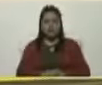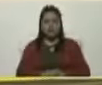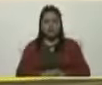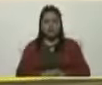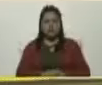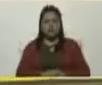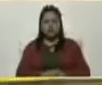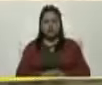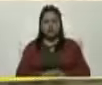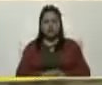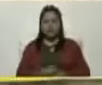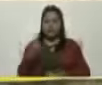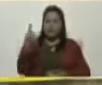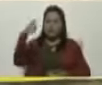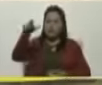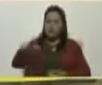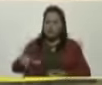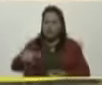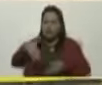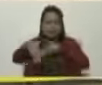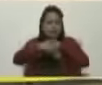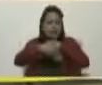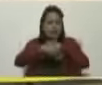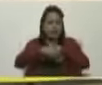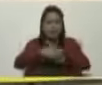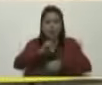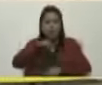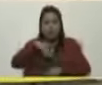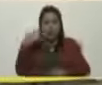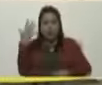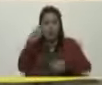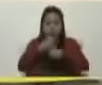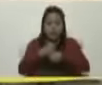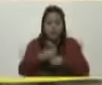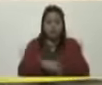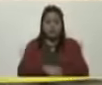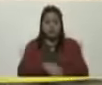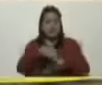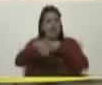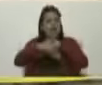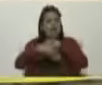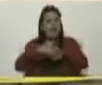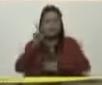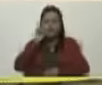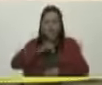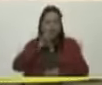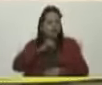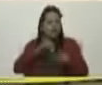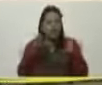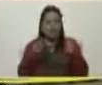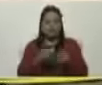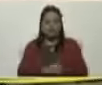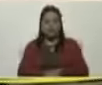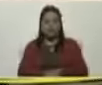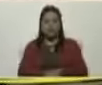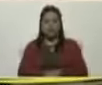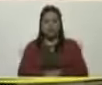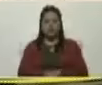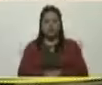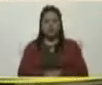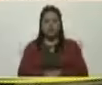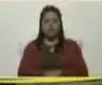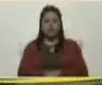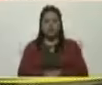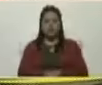en redes, por eso digo que en las redes no nos podemos confiar, las redes son muy mentirosas, y decían, bueno,